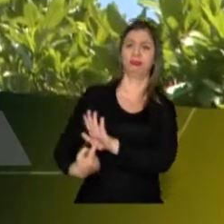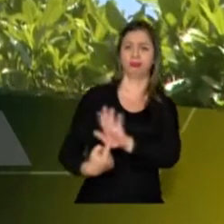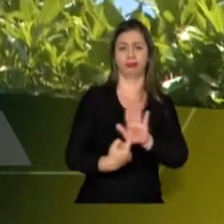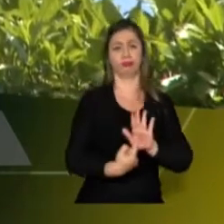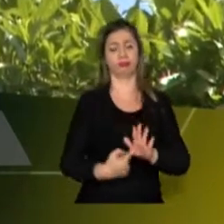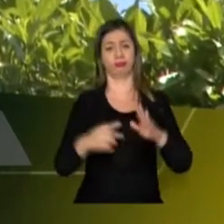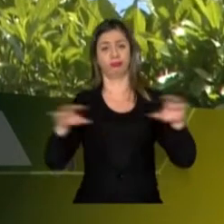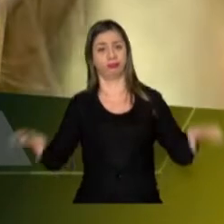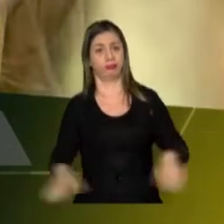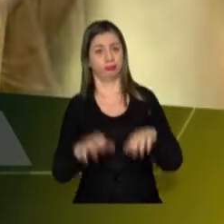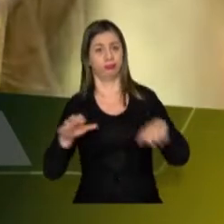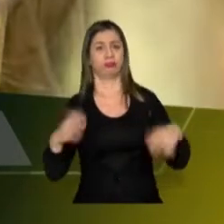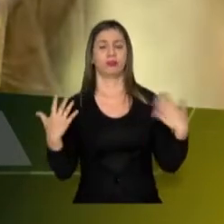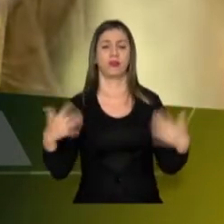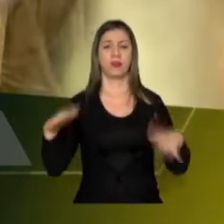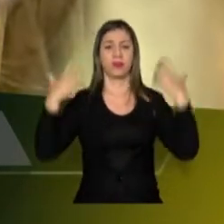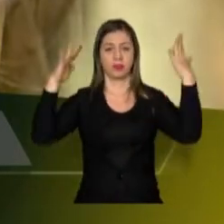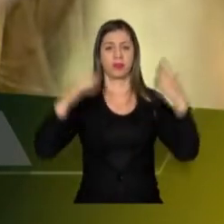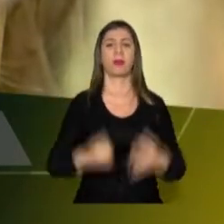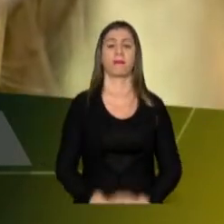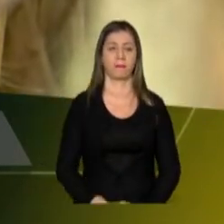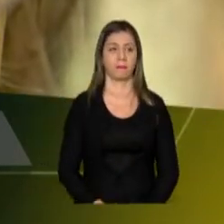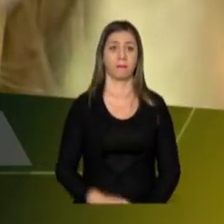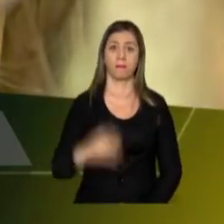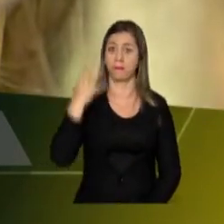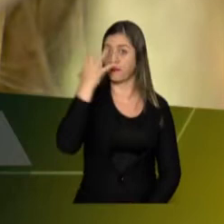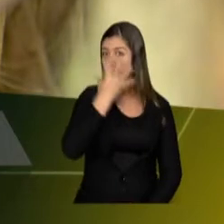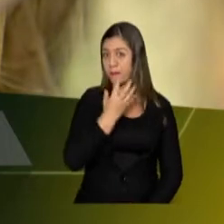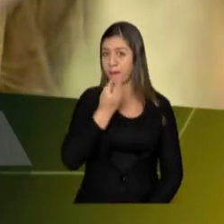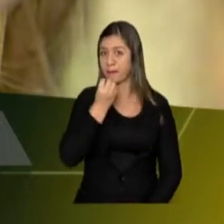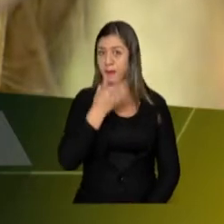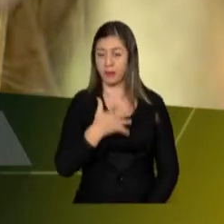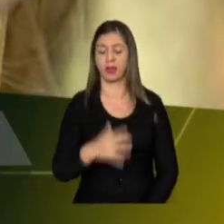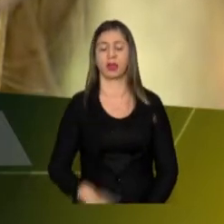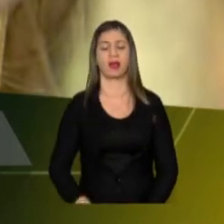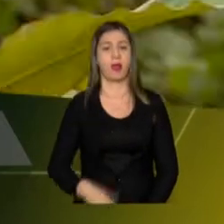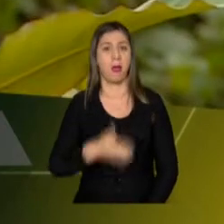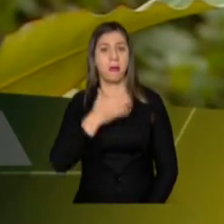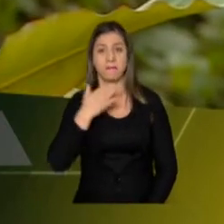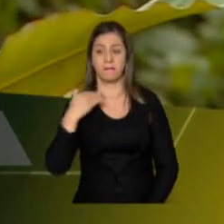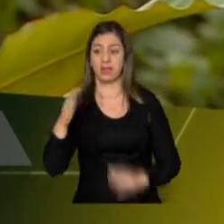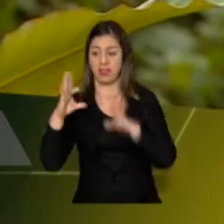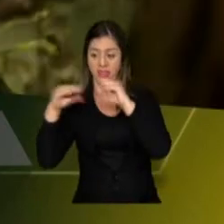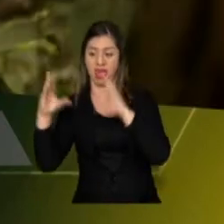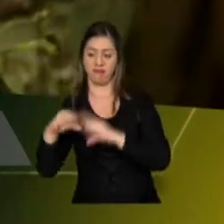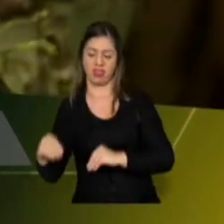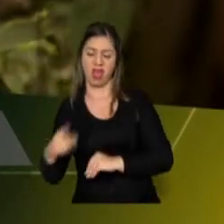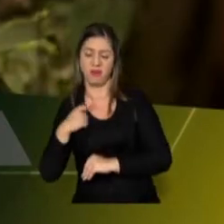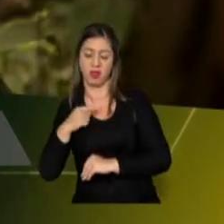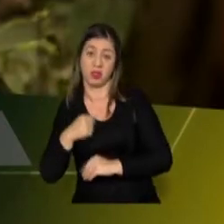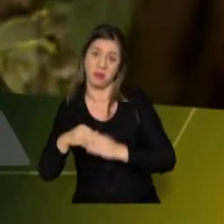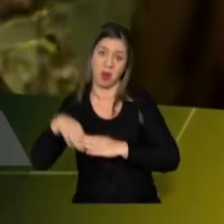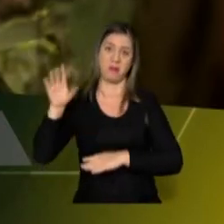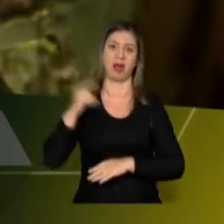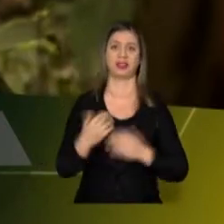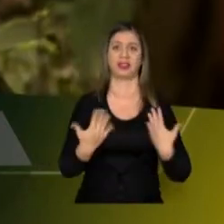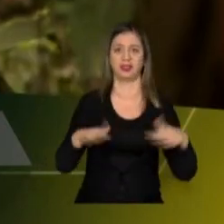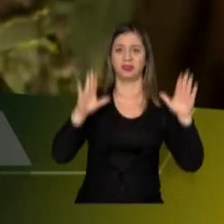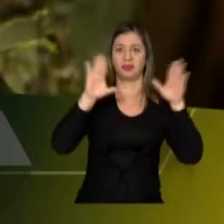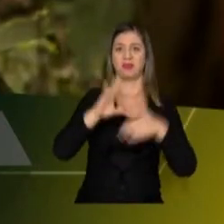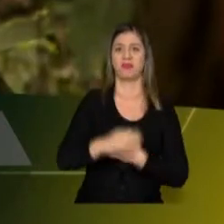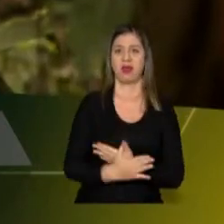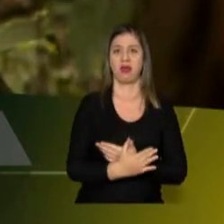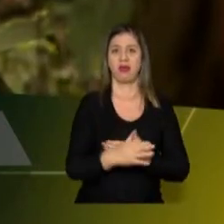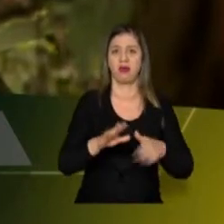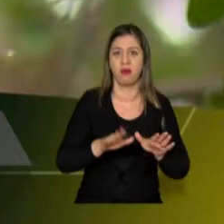gran evento. Es un evento muy bello. Para mí es mejor que Navidad. Yo voy participando en Colombia Bird